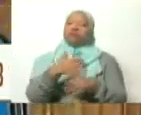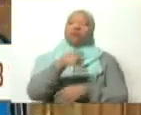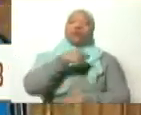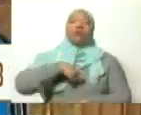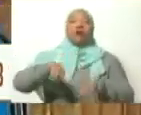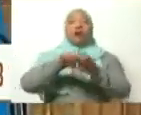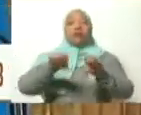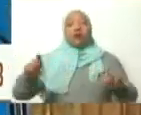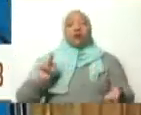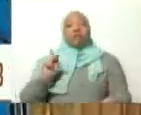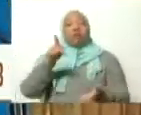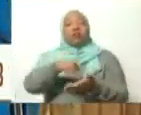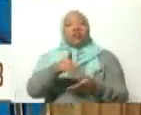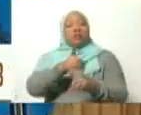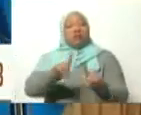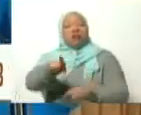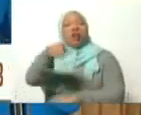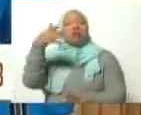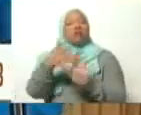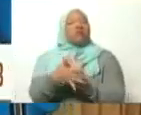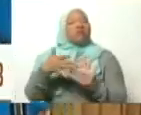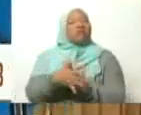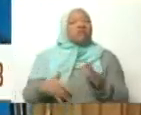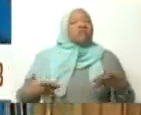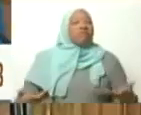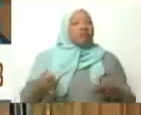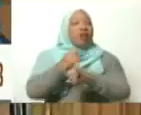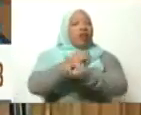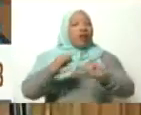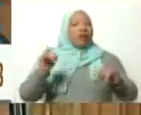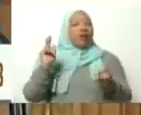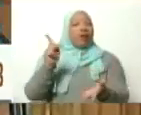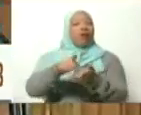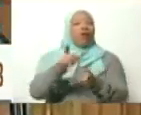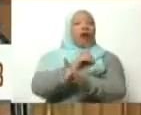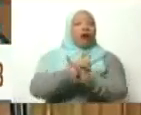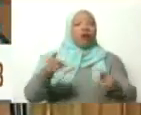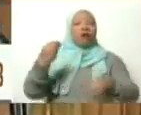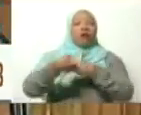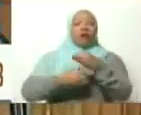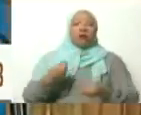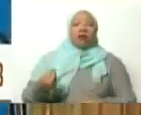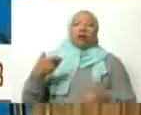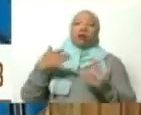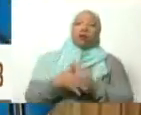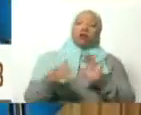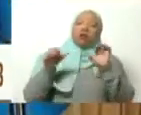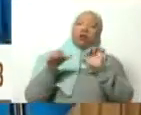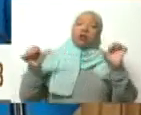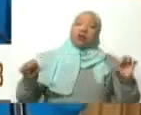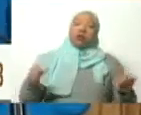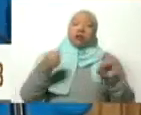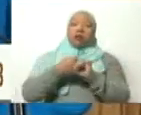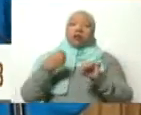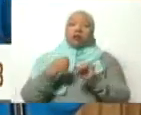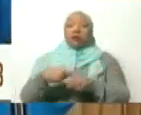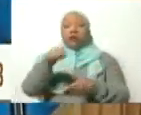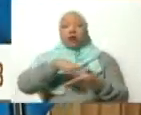democracia participativa. Es difícil, Madre María, romper con los esquemas hegemónicos de